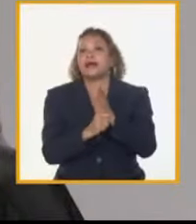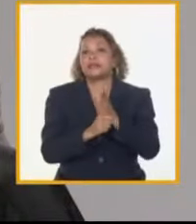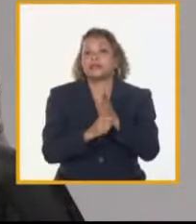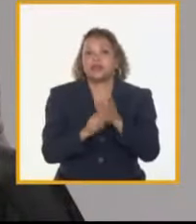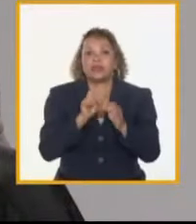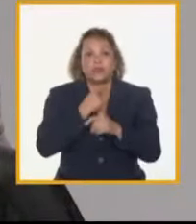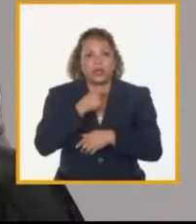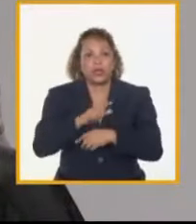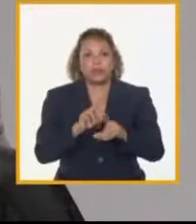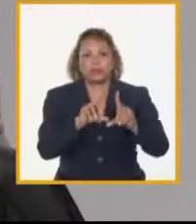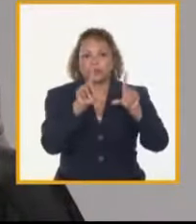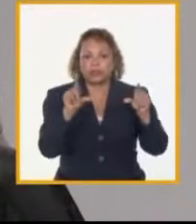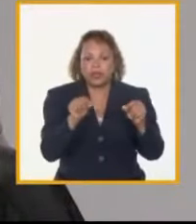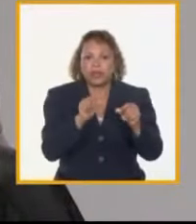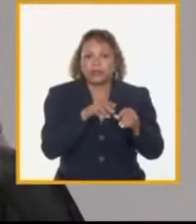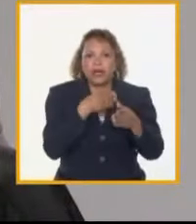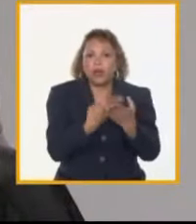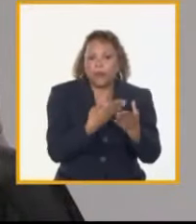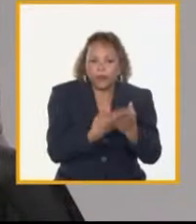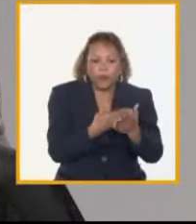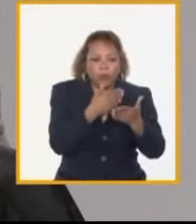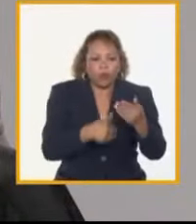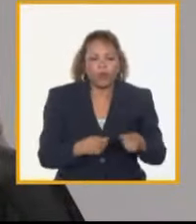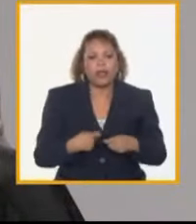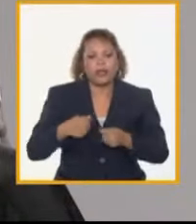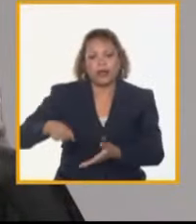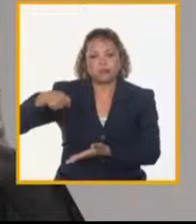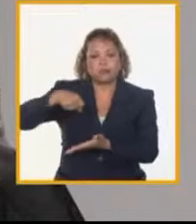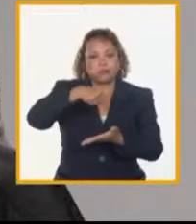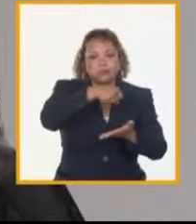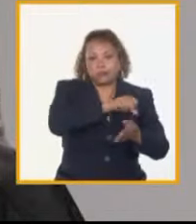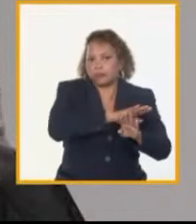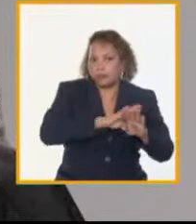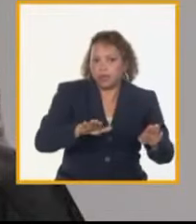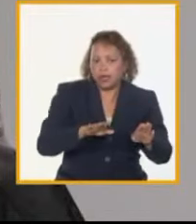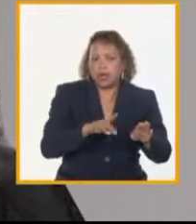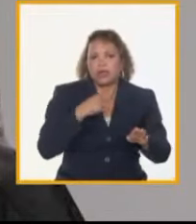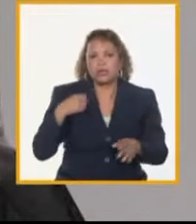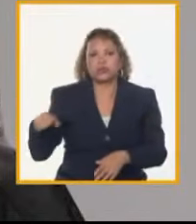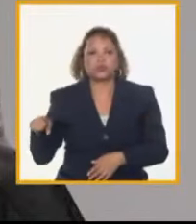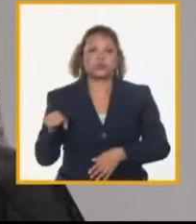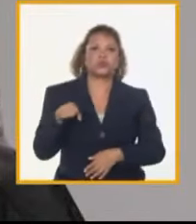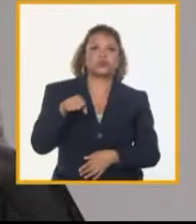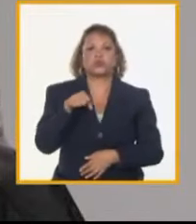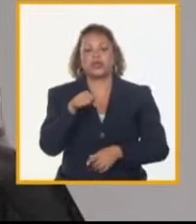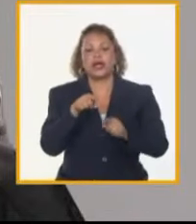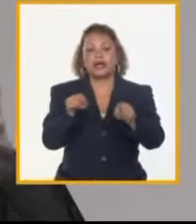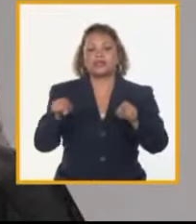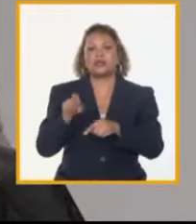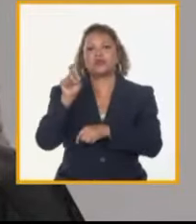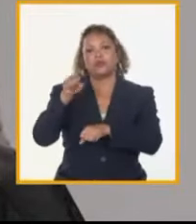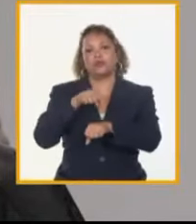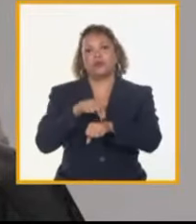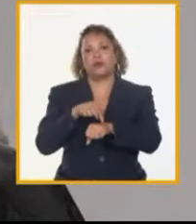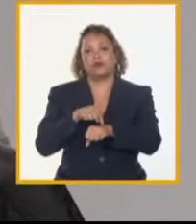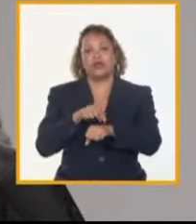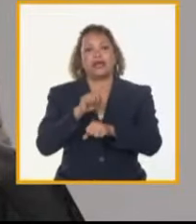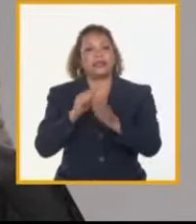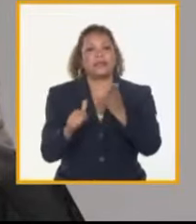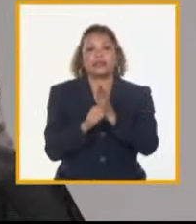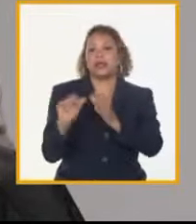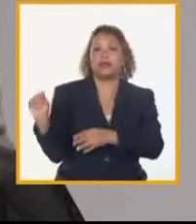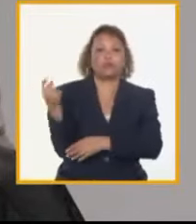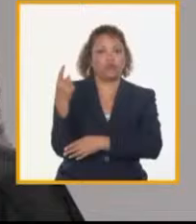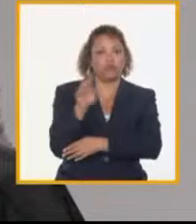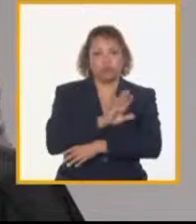chequeó su boletín, que entregó sus equipajes y que pasó con su equipaje de mano al salón de última espera. Allí los pasajeros. los pasajeros solamente